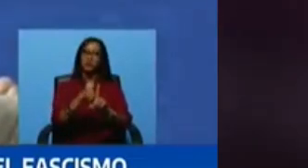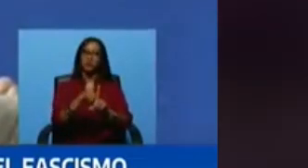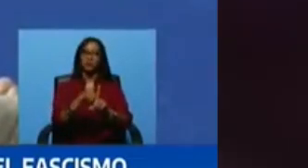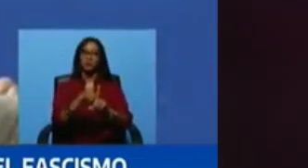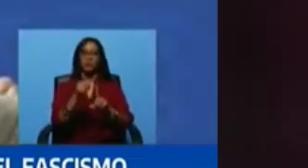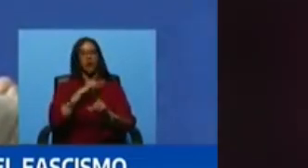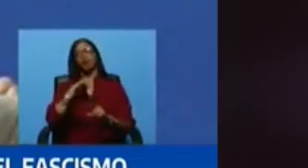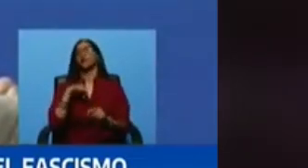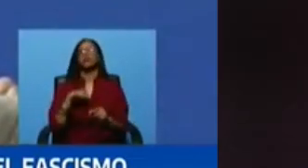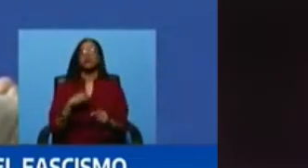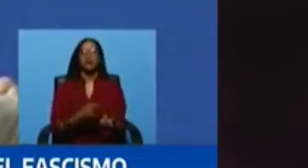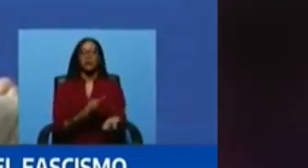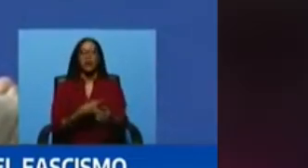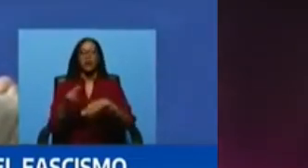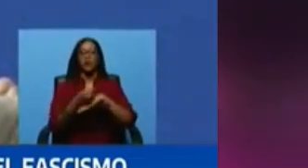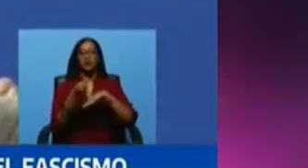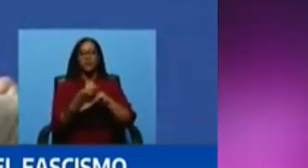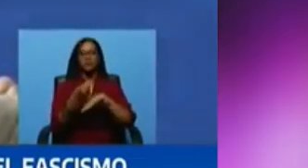a nuestra hermana Guatemala